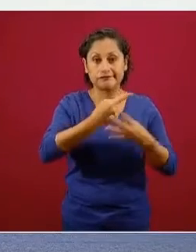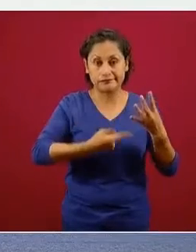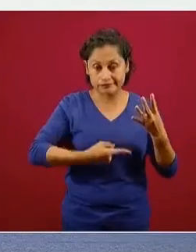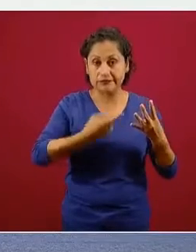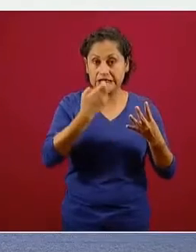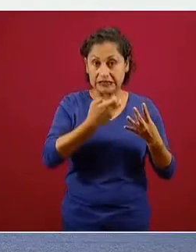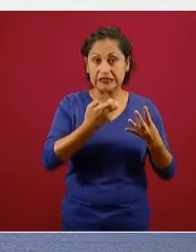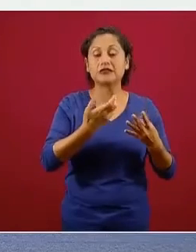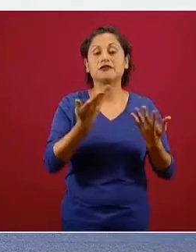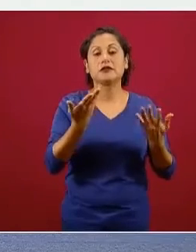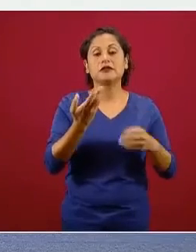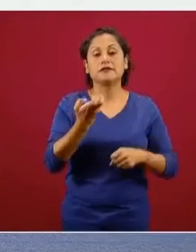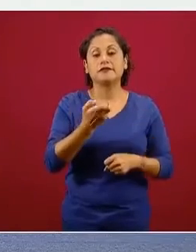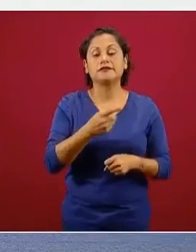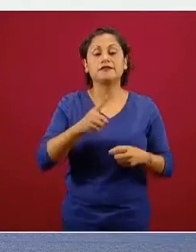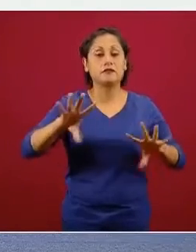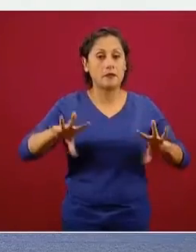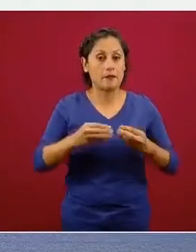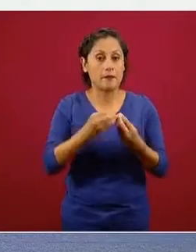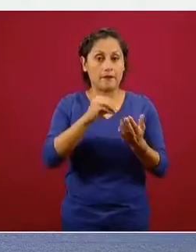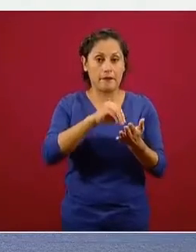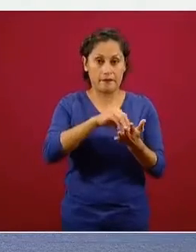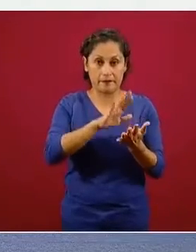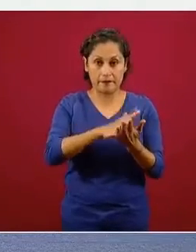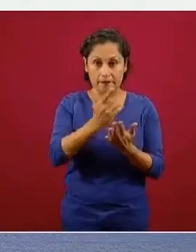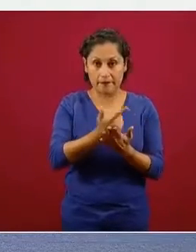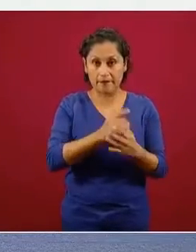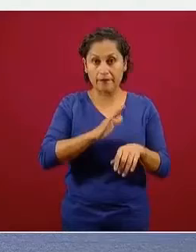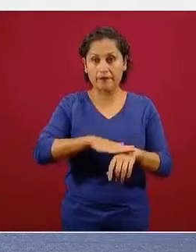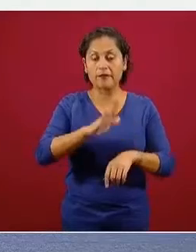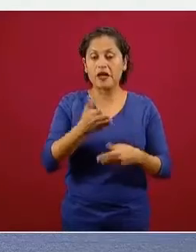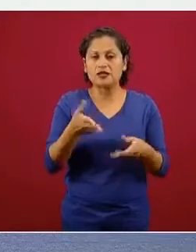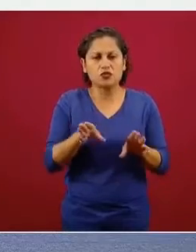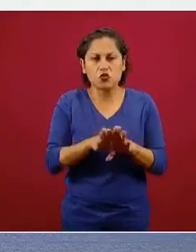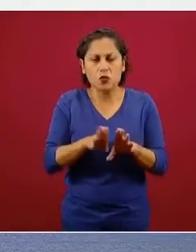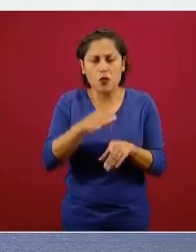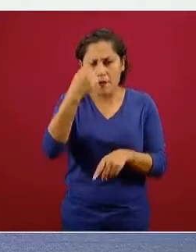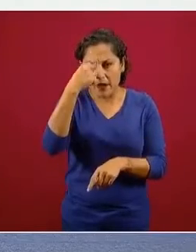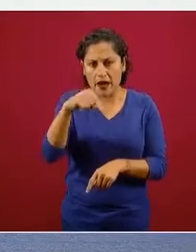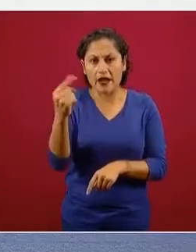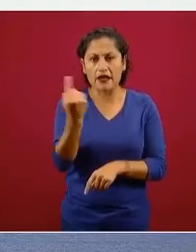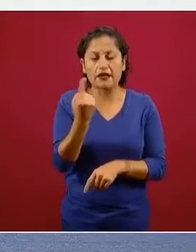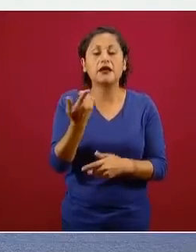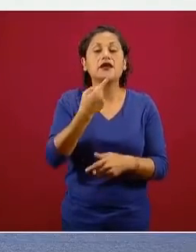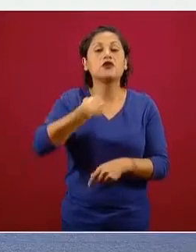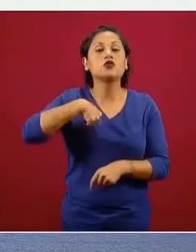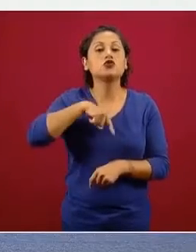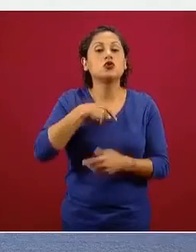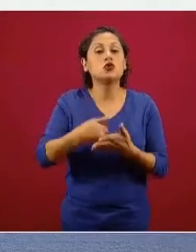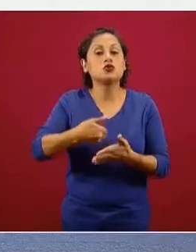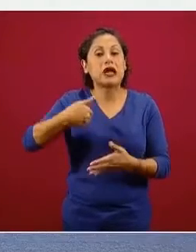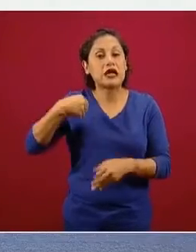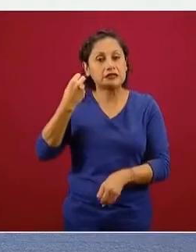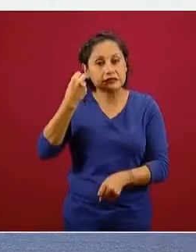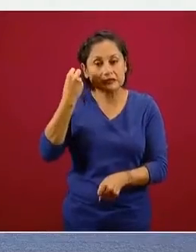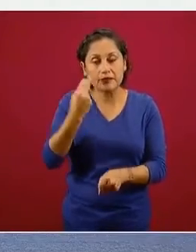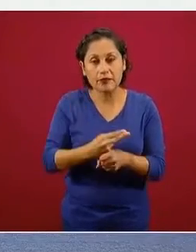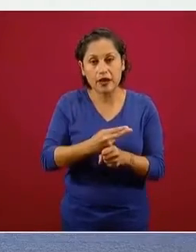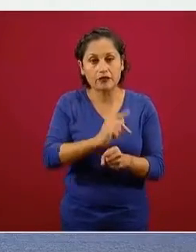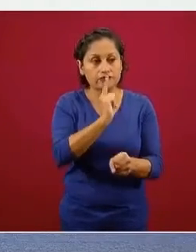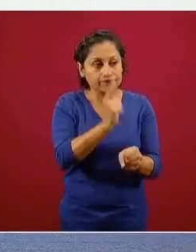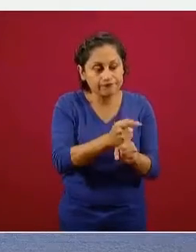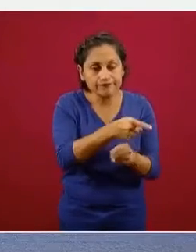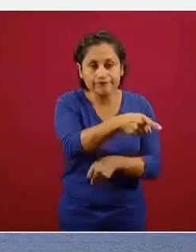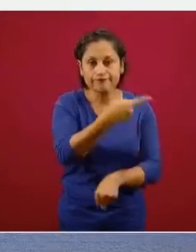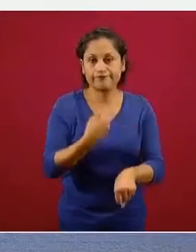consecuencia neta de esto? En la oportunidad de atención, que detectemos a más personas que pudieran tener